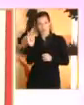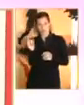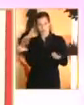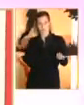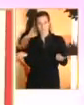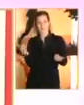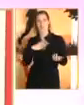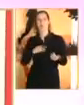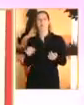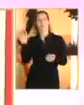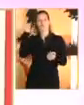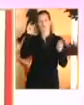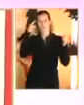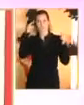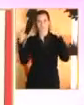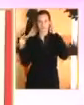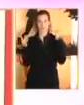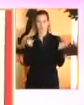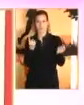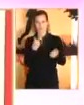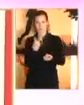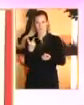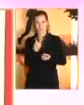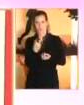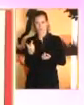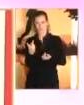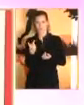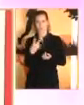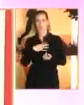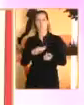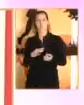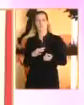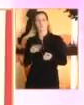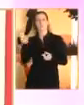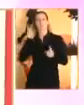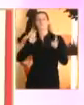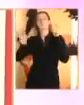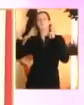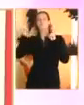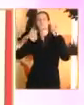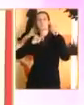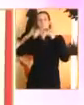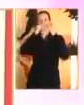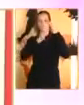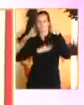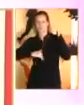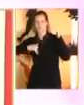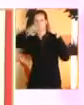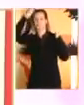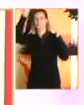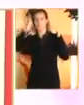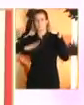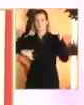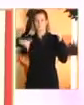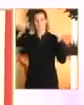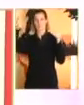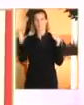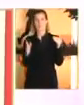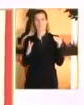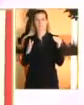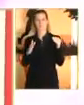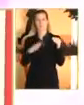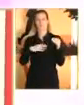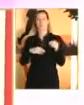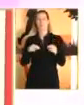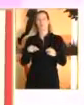unos cables que van conectados, pues, desde los graves hasta los agudos, de menor a mayor medida, y van llegando lo que son unas